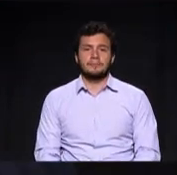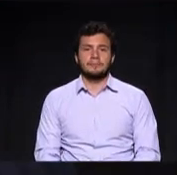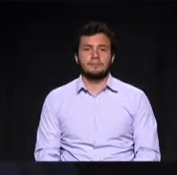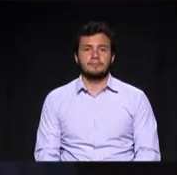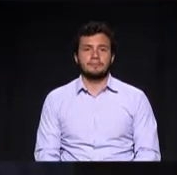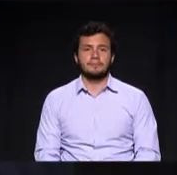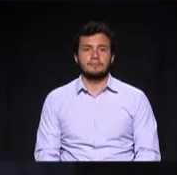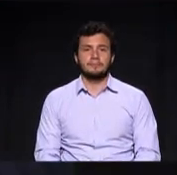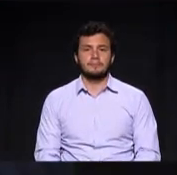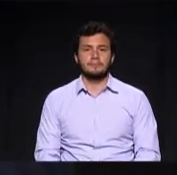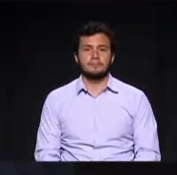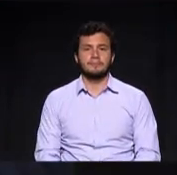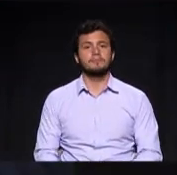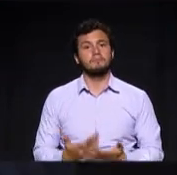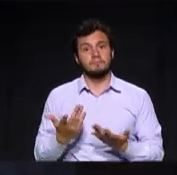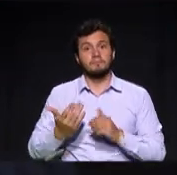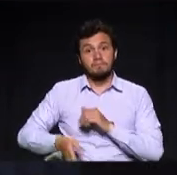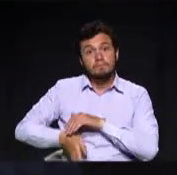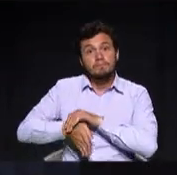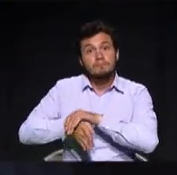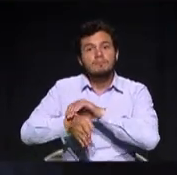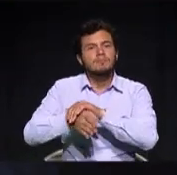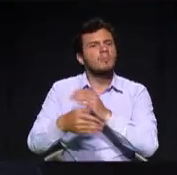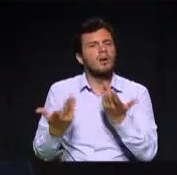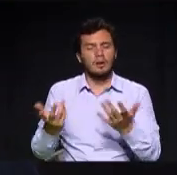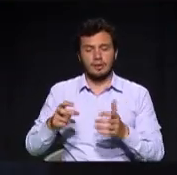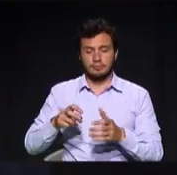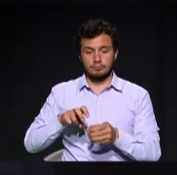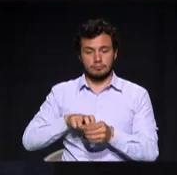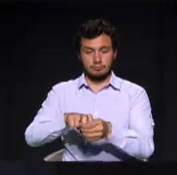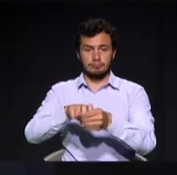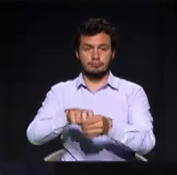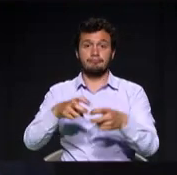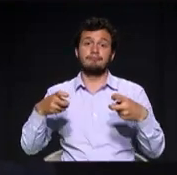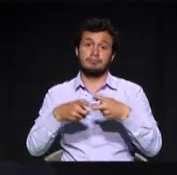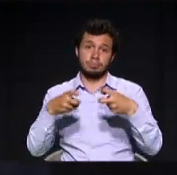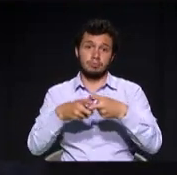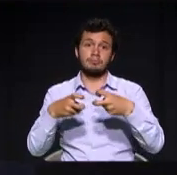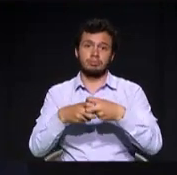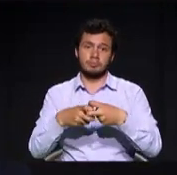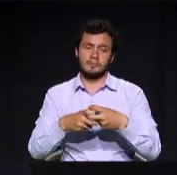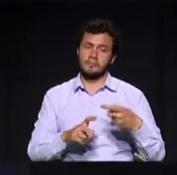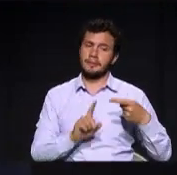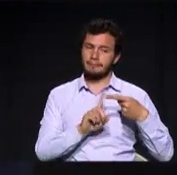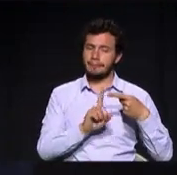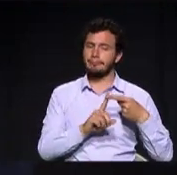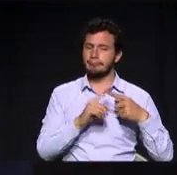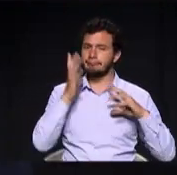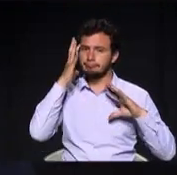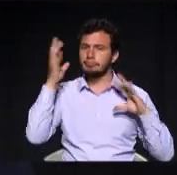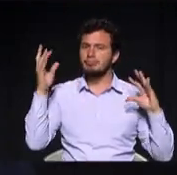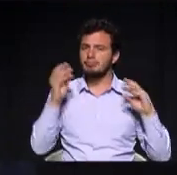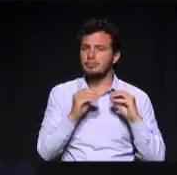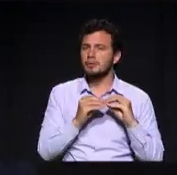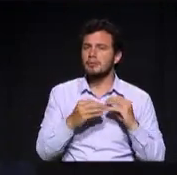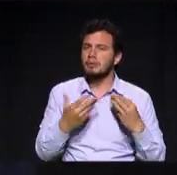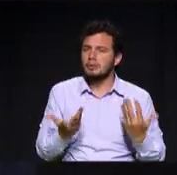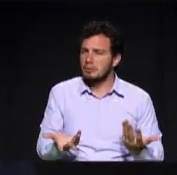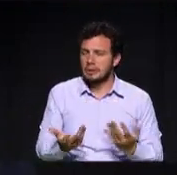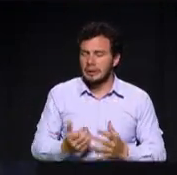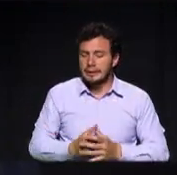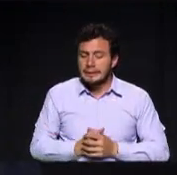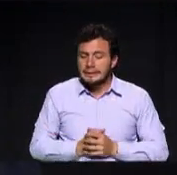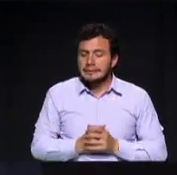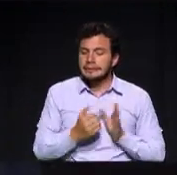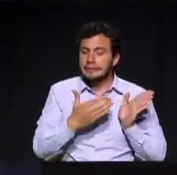eléctrica para poder primero que todo pues si estoy de acuerdo en él en el plan